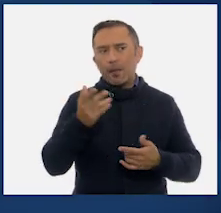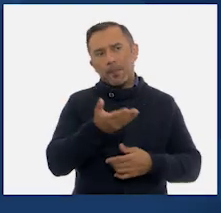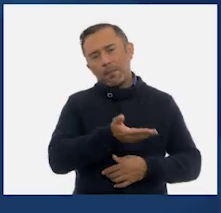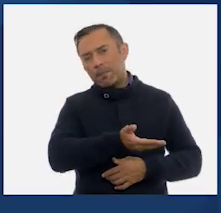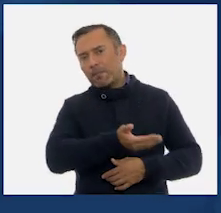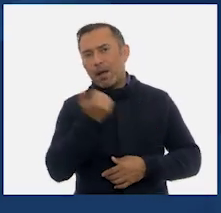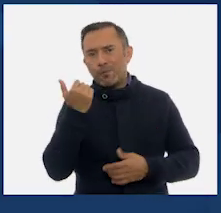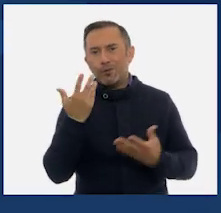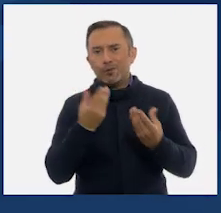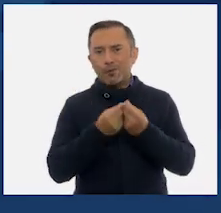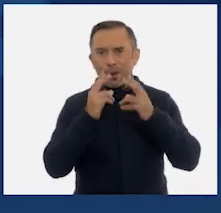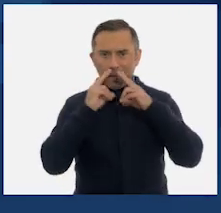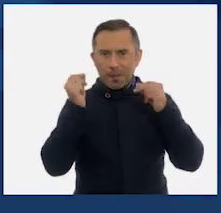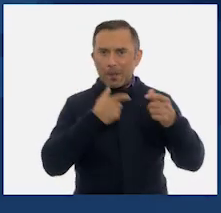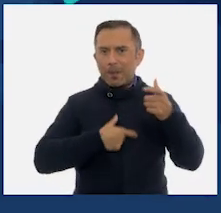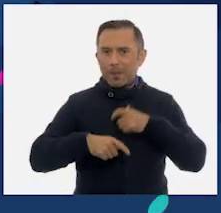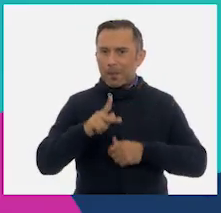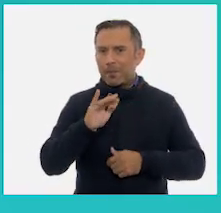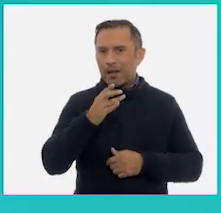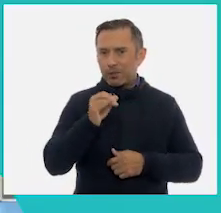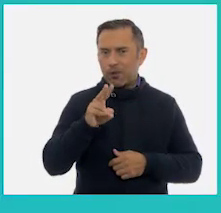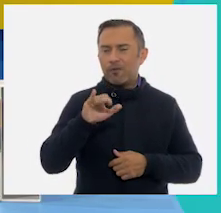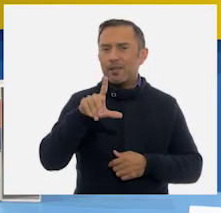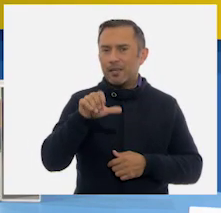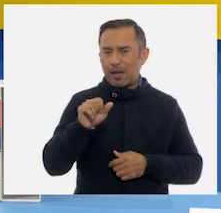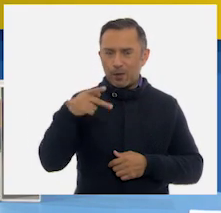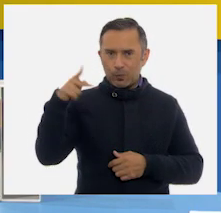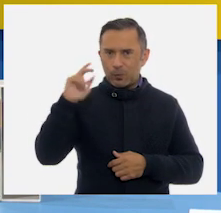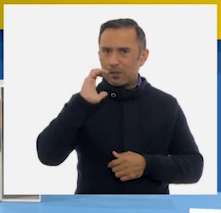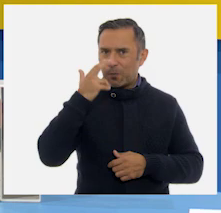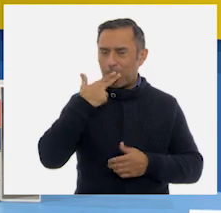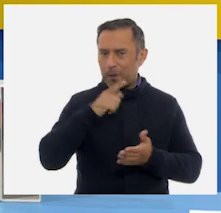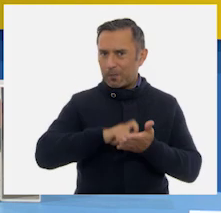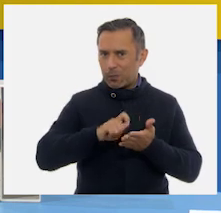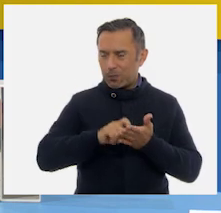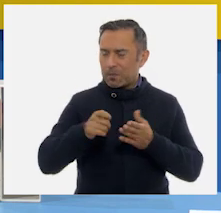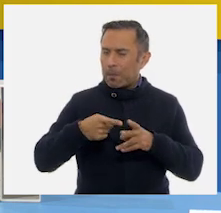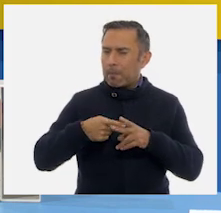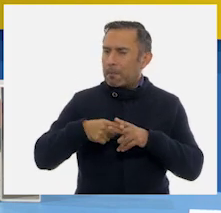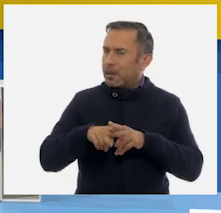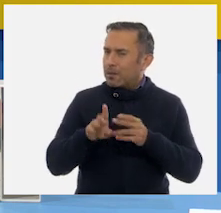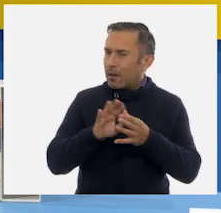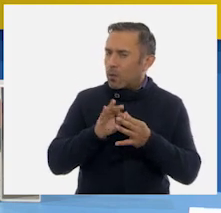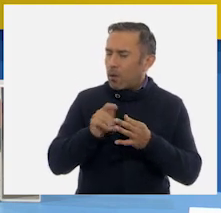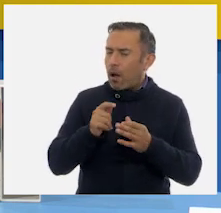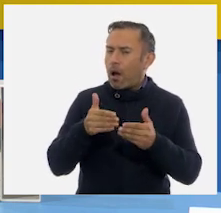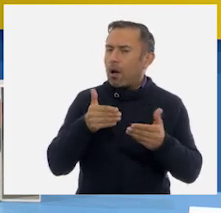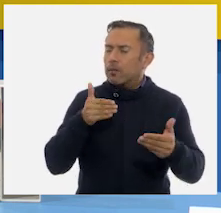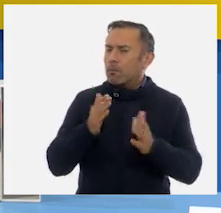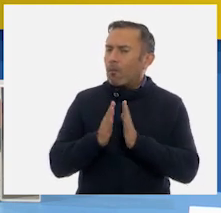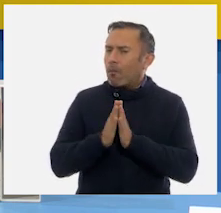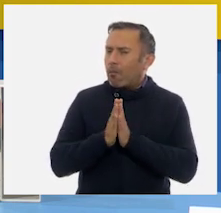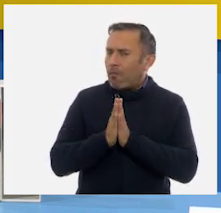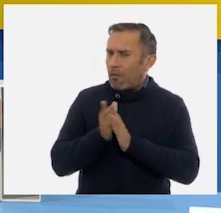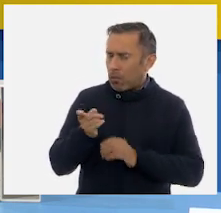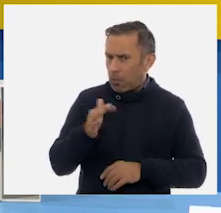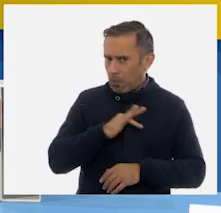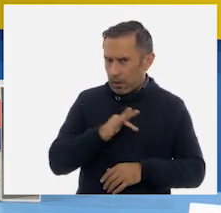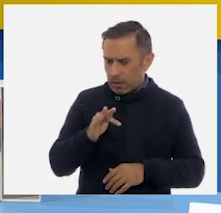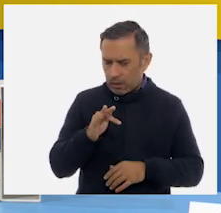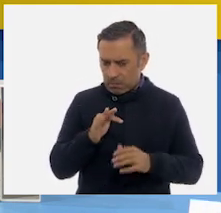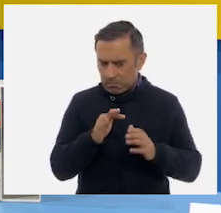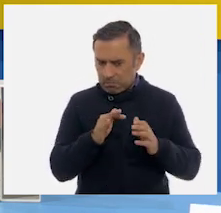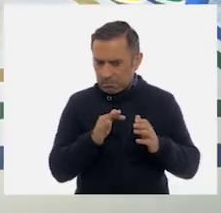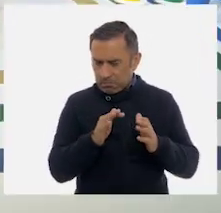Rafael F. Muñoz. Y ya que estás tan impaciente por comenzar, María, ¿podrías hacerme el favor de realizar tú la lectura en